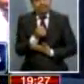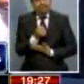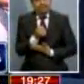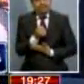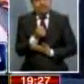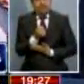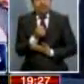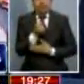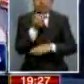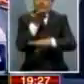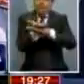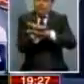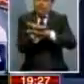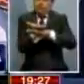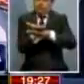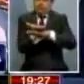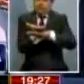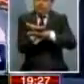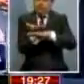Les pedimos.